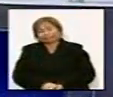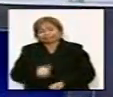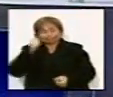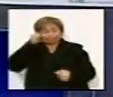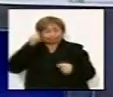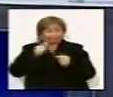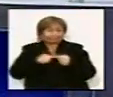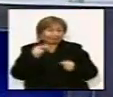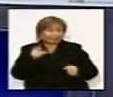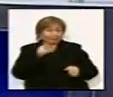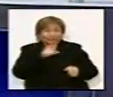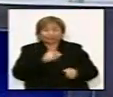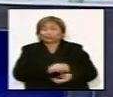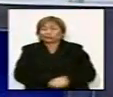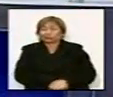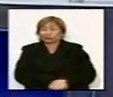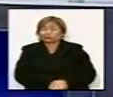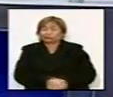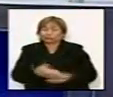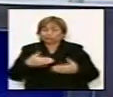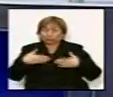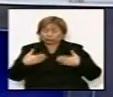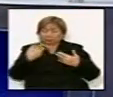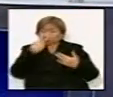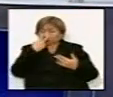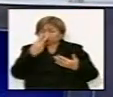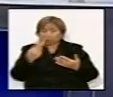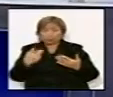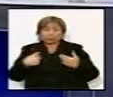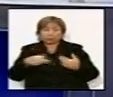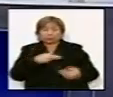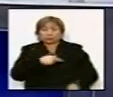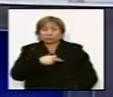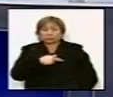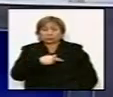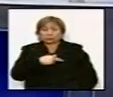Recuerde que usted puede presenciar a continuación nuestro espacio Mesa de Debate.